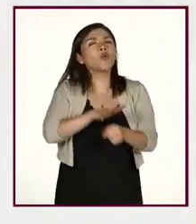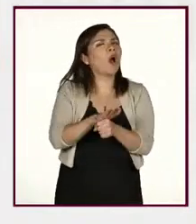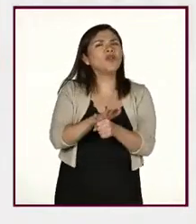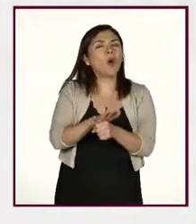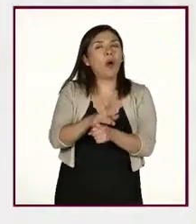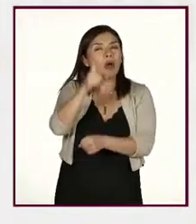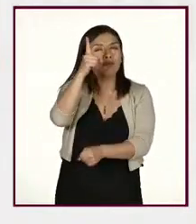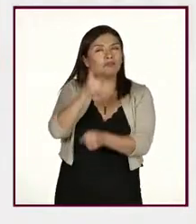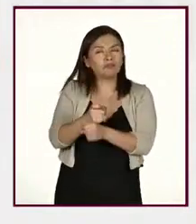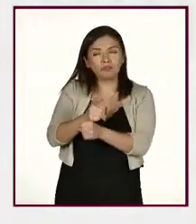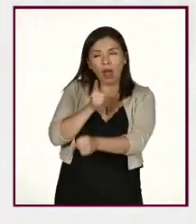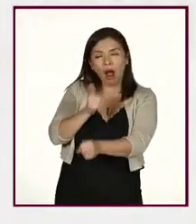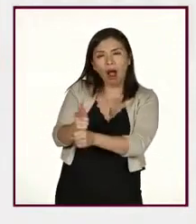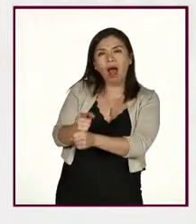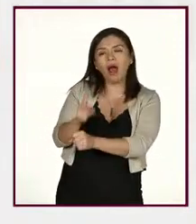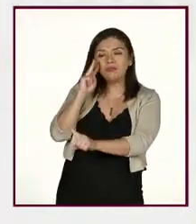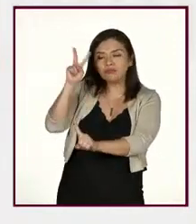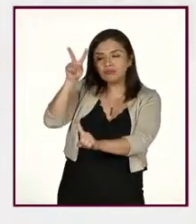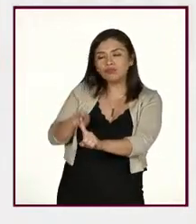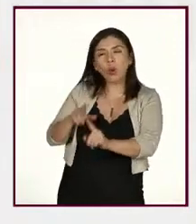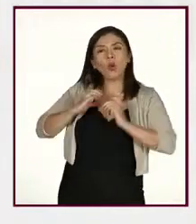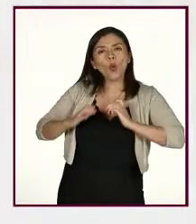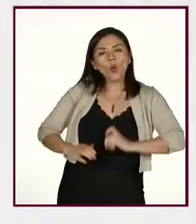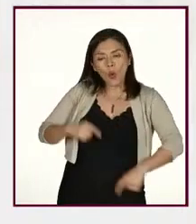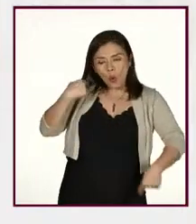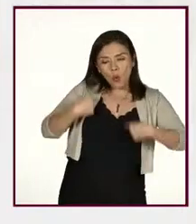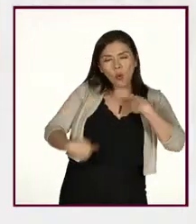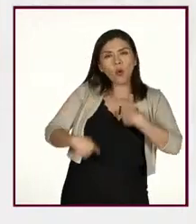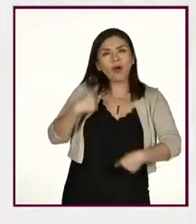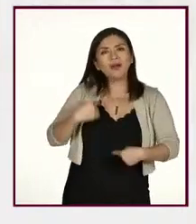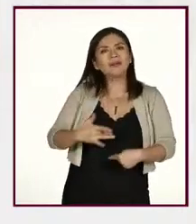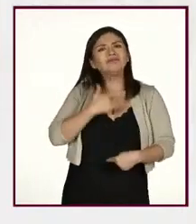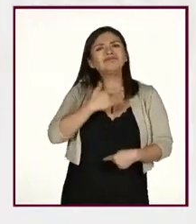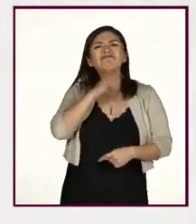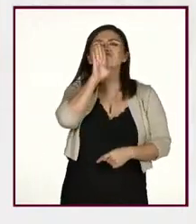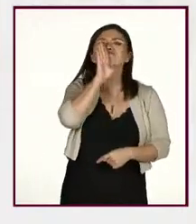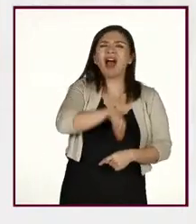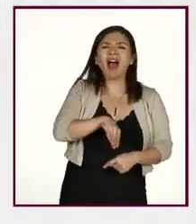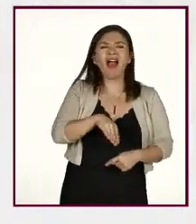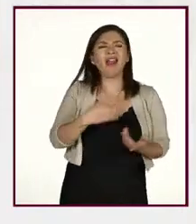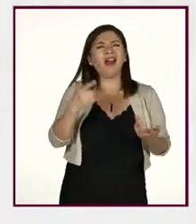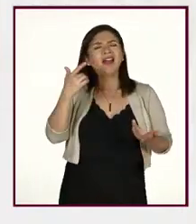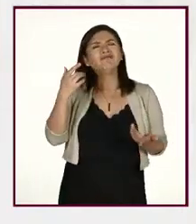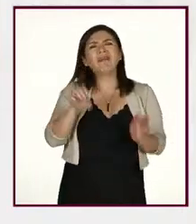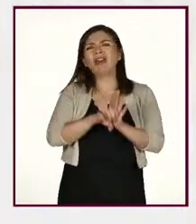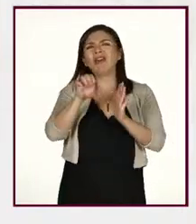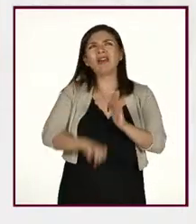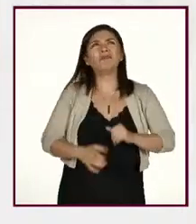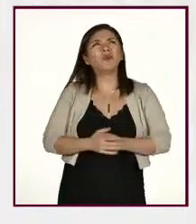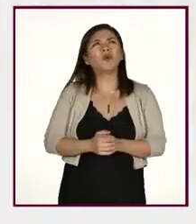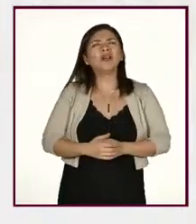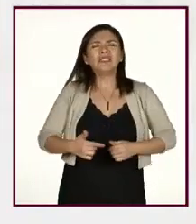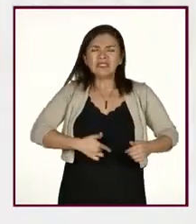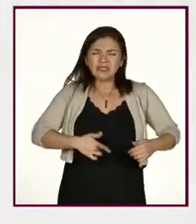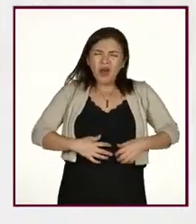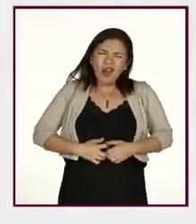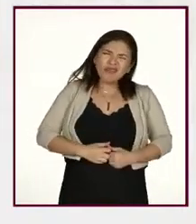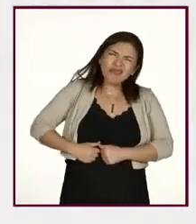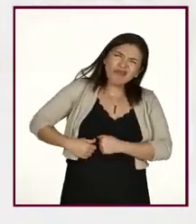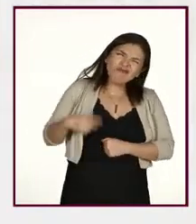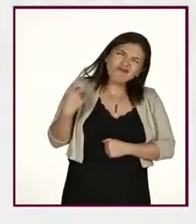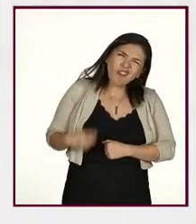preocupación como más común pues sería esa, una preocupación con un malestar físico, de decir me duele la panza, me